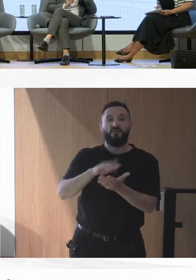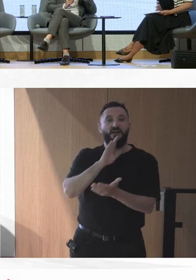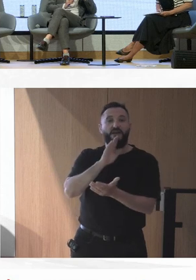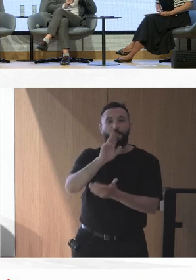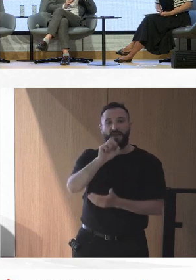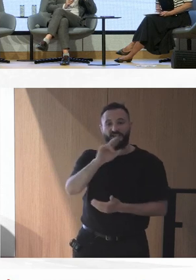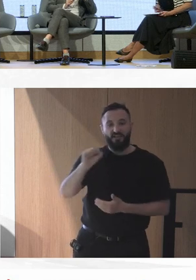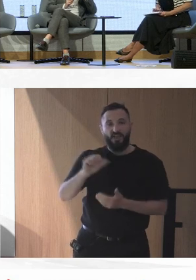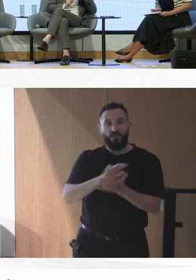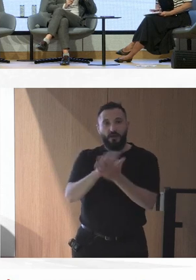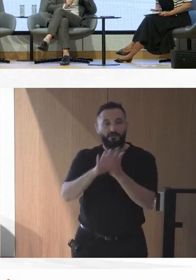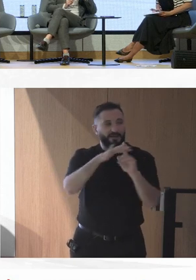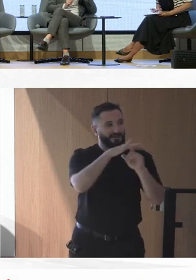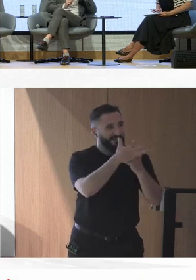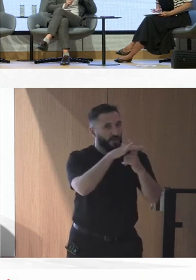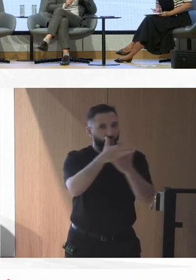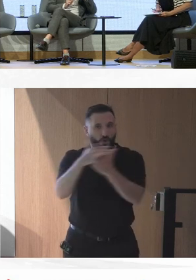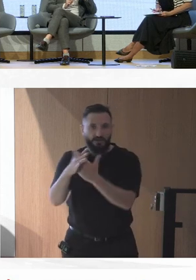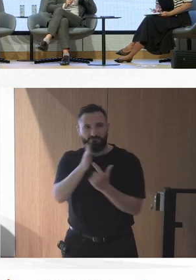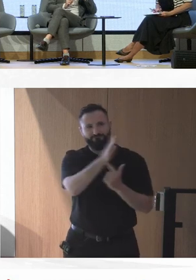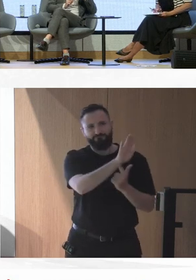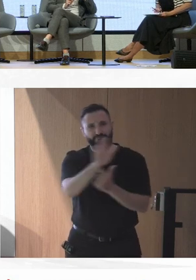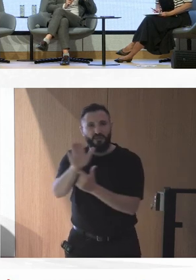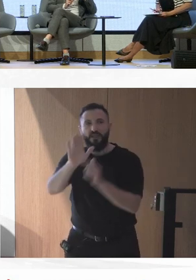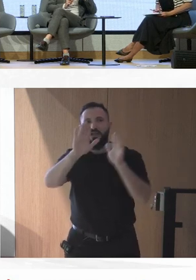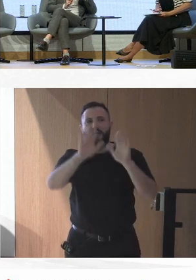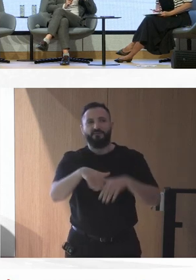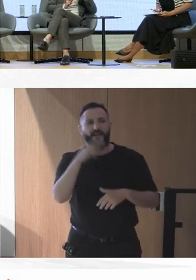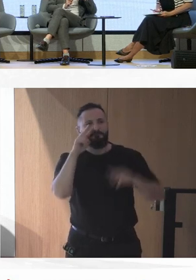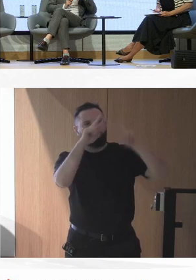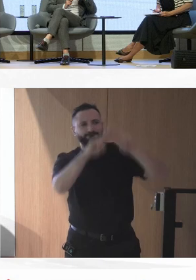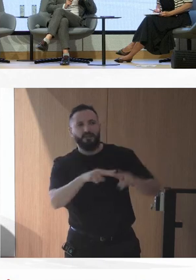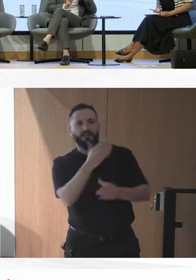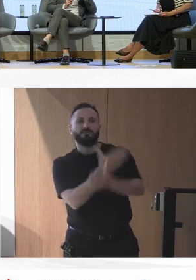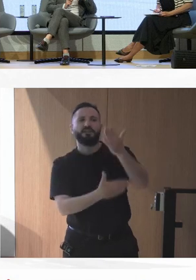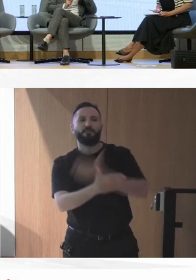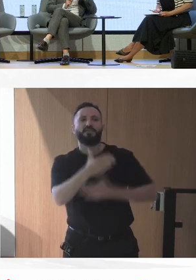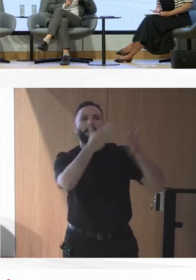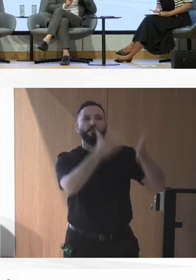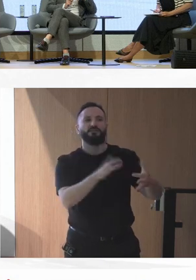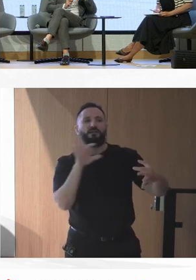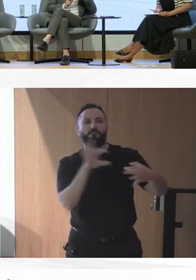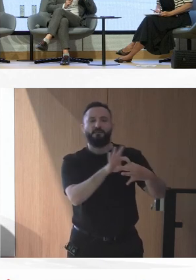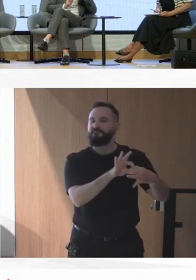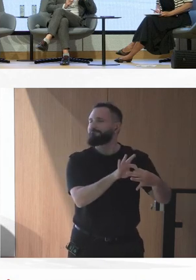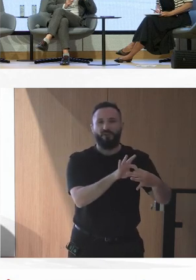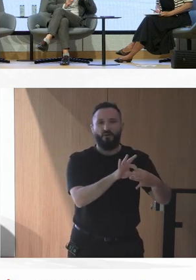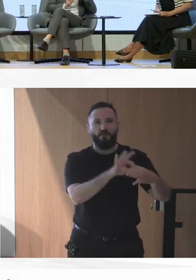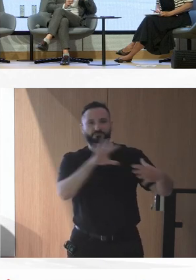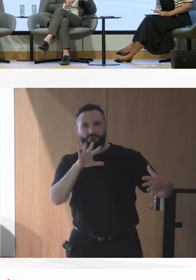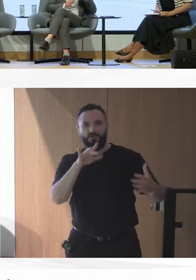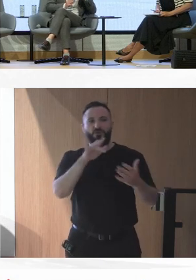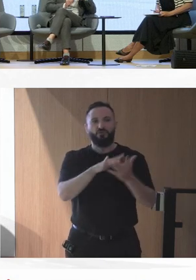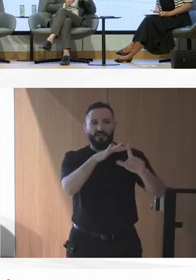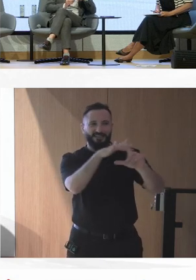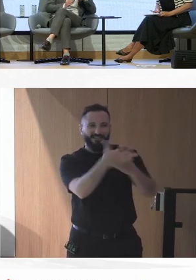Patricia, otras situaciones que no están determinadas, ¿no? Por la discapacidad de la persona, sino que tienen que ver con su situación y